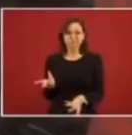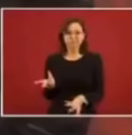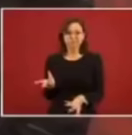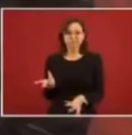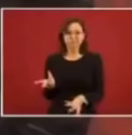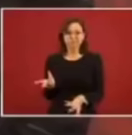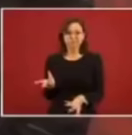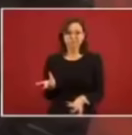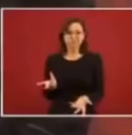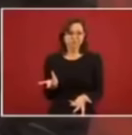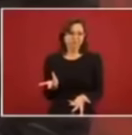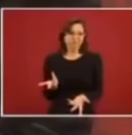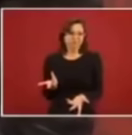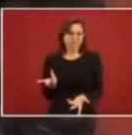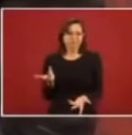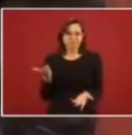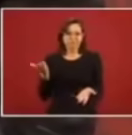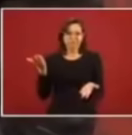entiendan